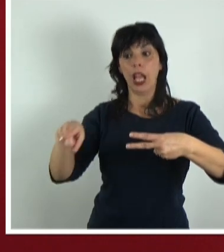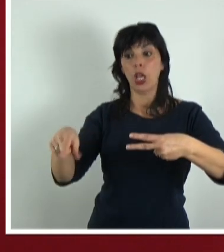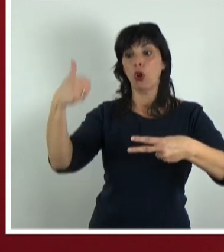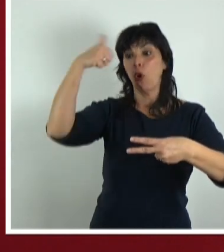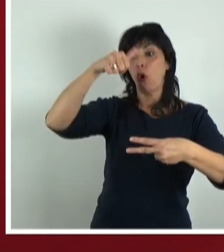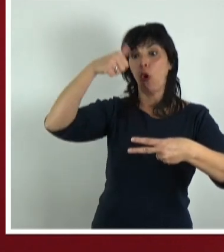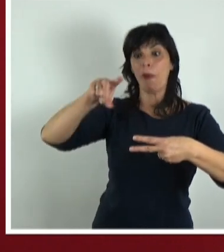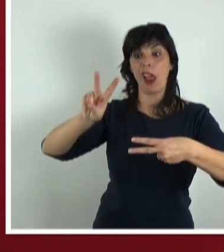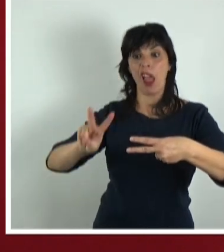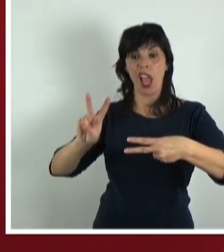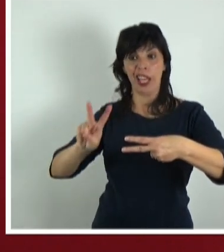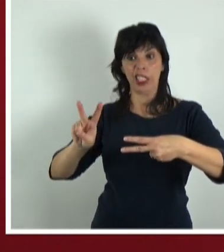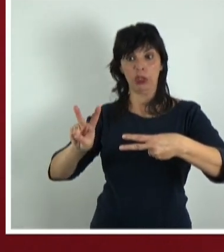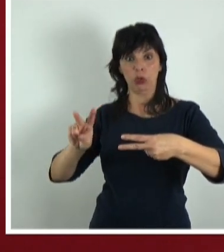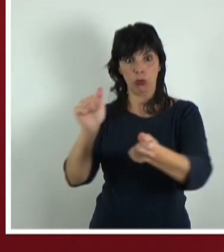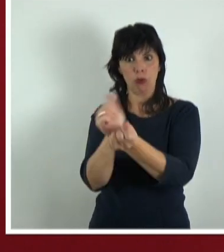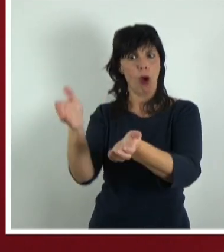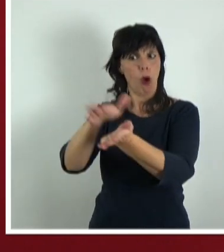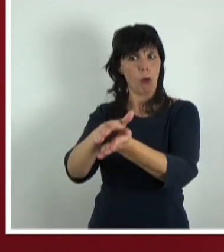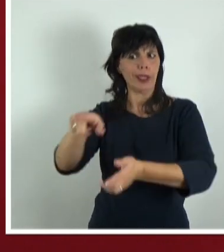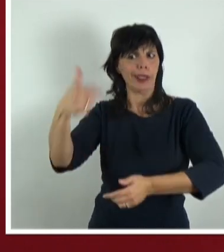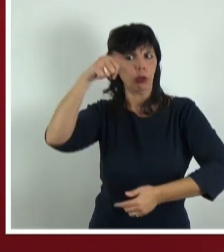aunque no es original el lugar, pero igual.